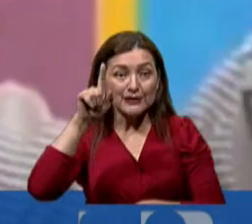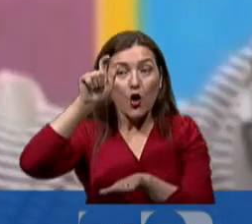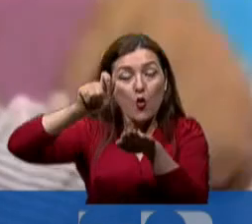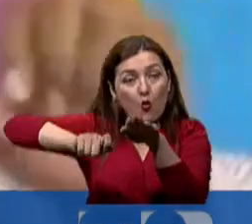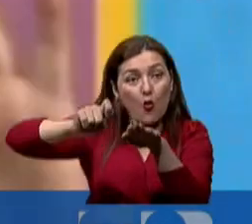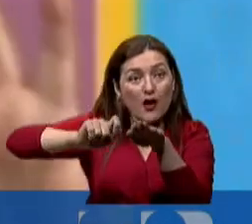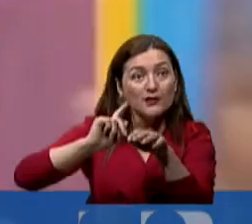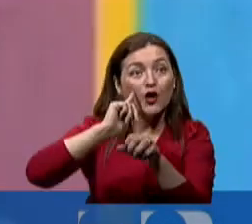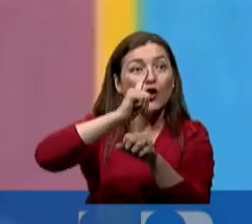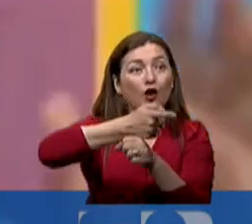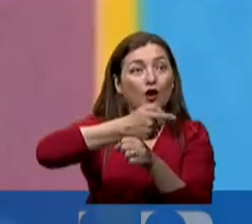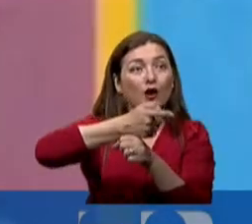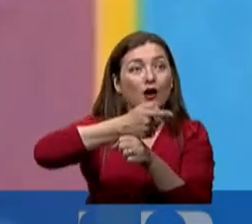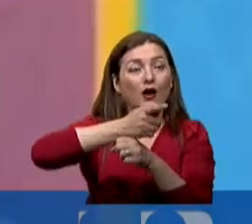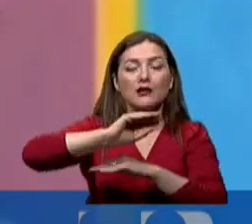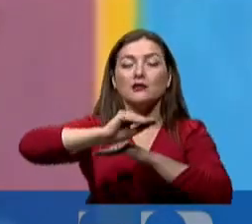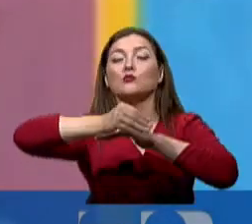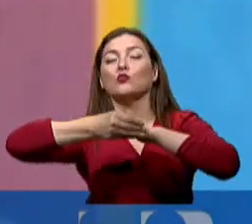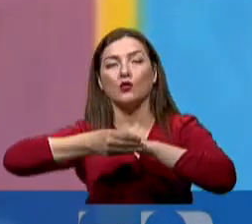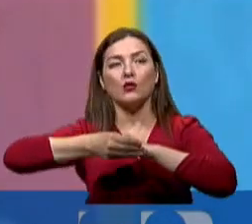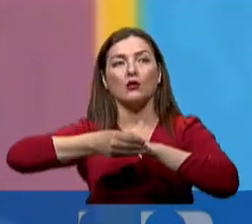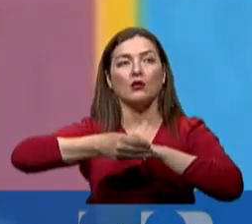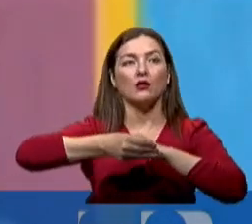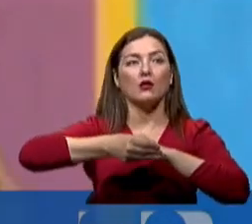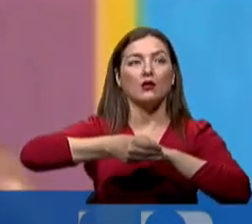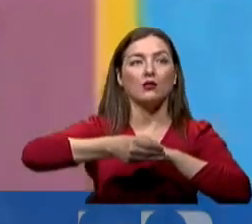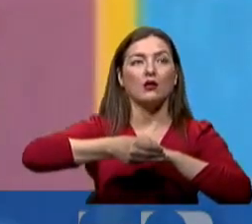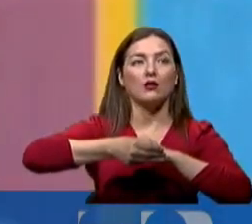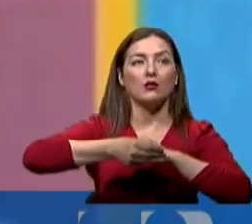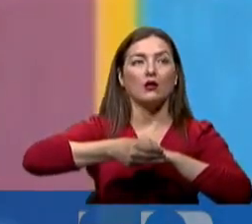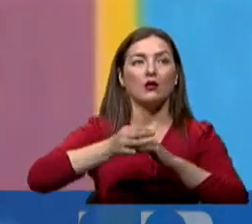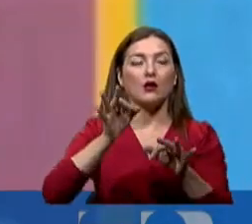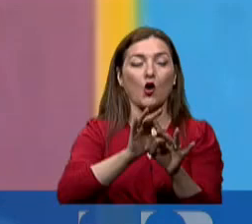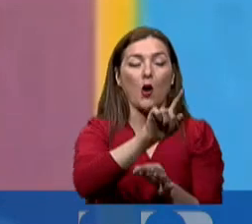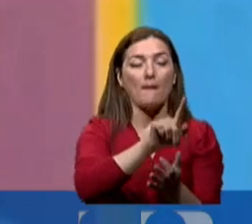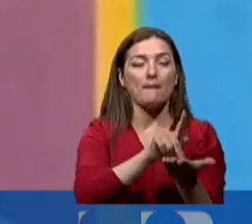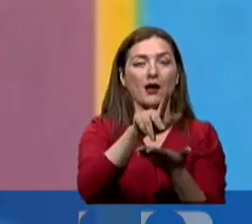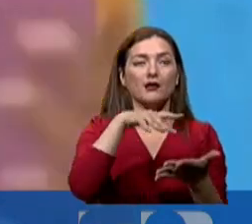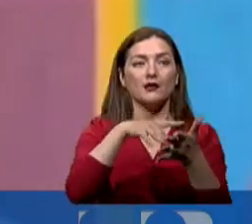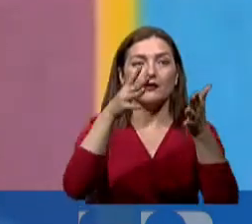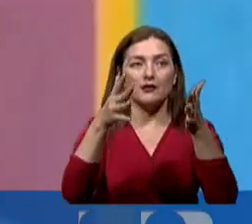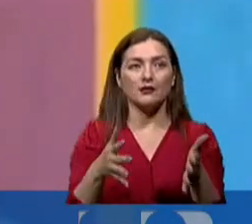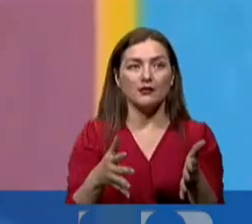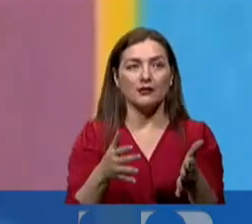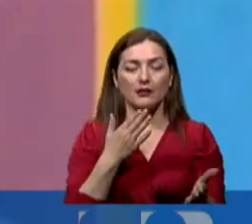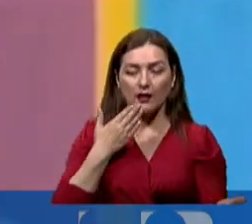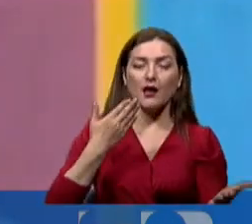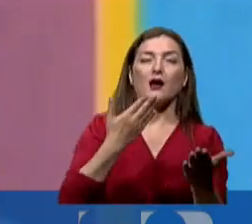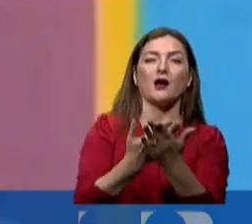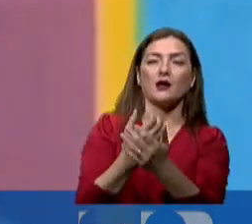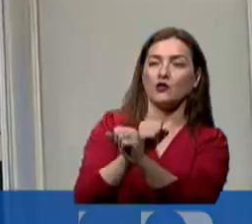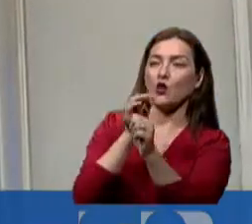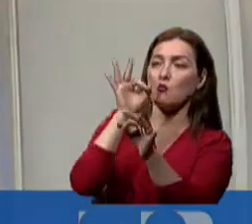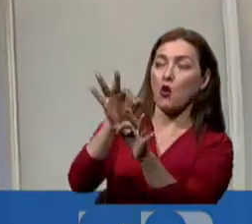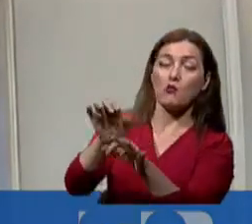jueza les vio poniendo de yapa, como dice el pueblo, señores, ahora sí pagan los estudiantes. Agradézcanle pues al defensor